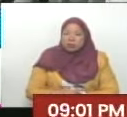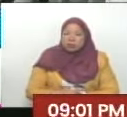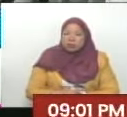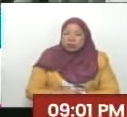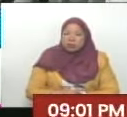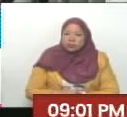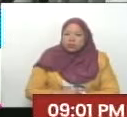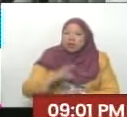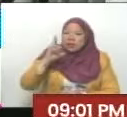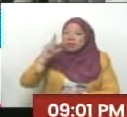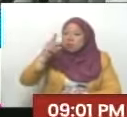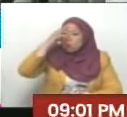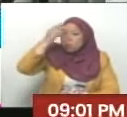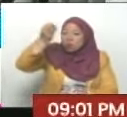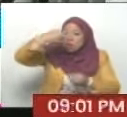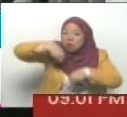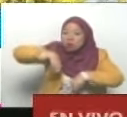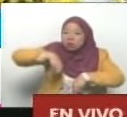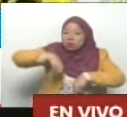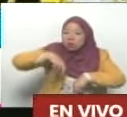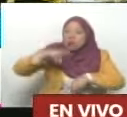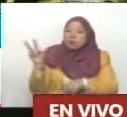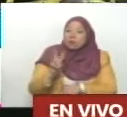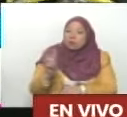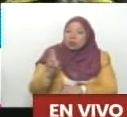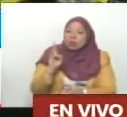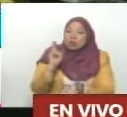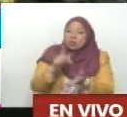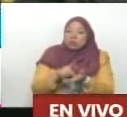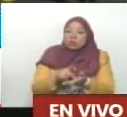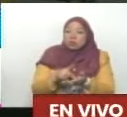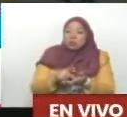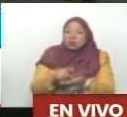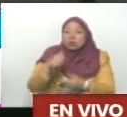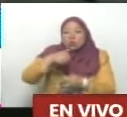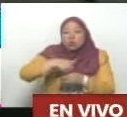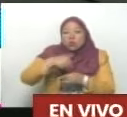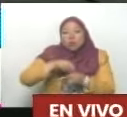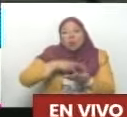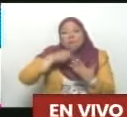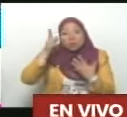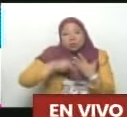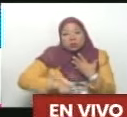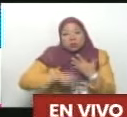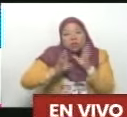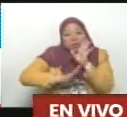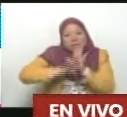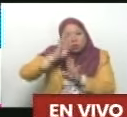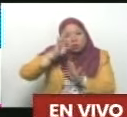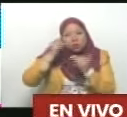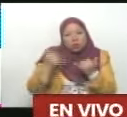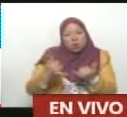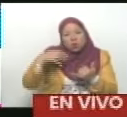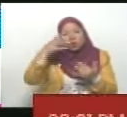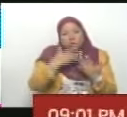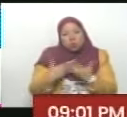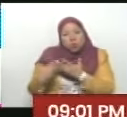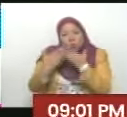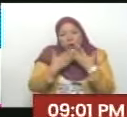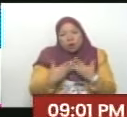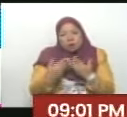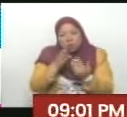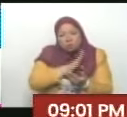Y el segundo acuerdo, presidente, es que Venezuela va a participar en los proyectos de desarrollo del estudio del